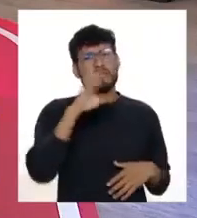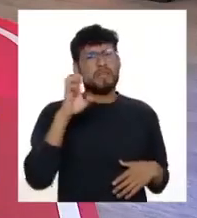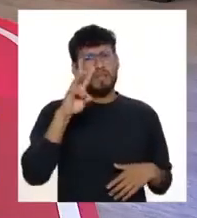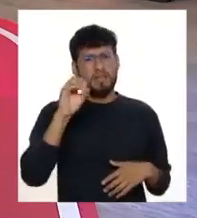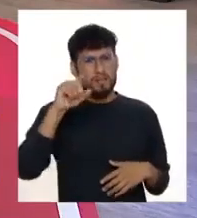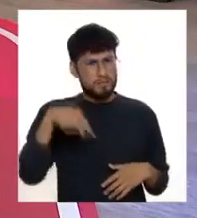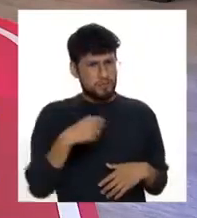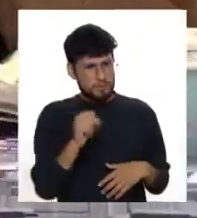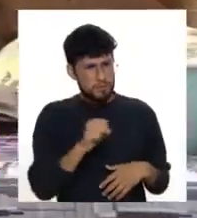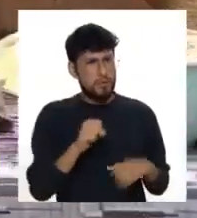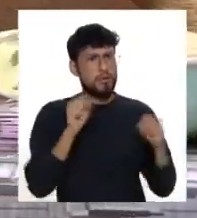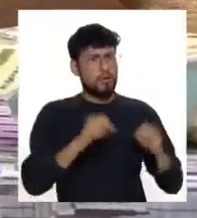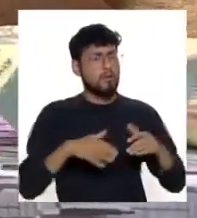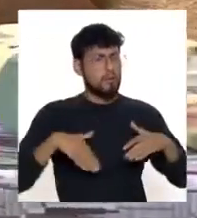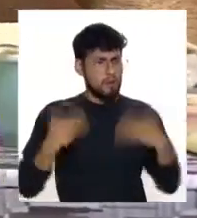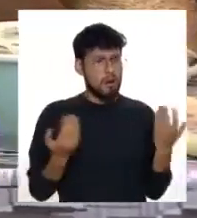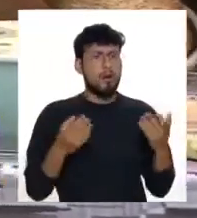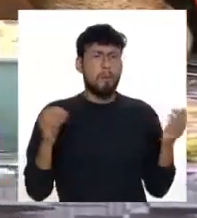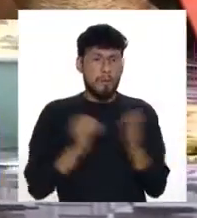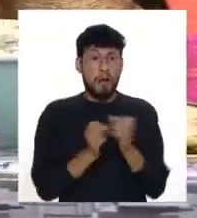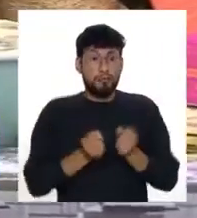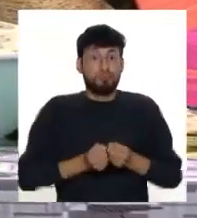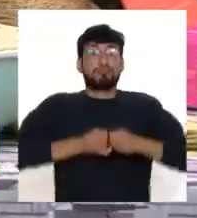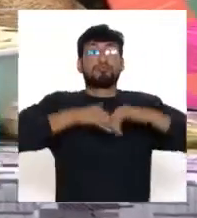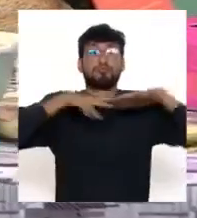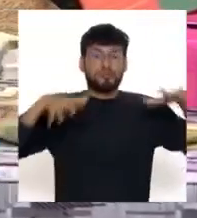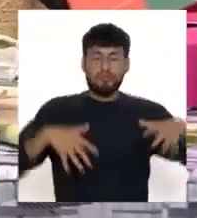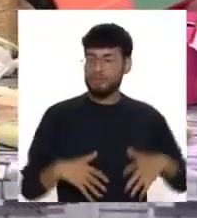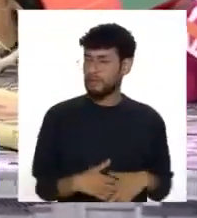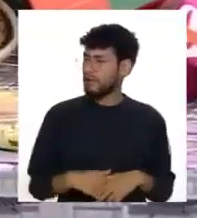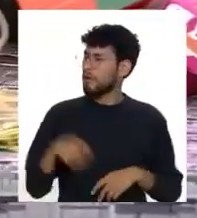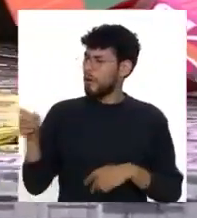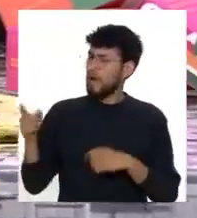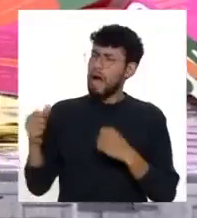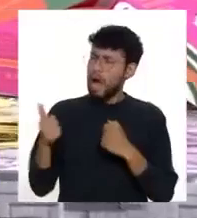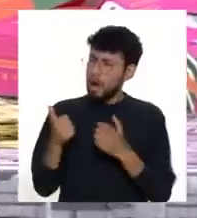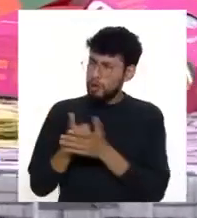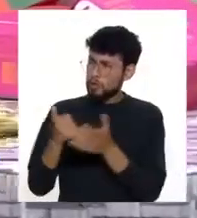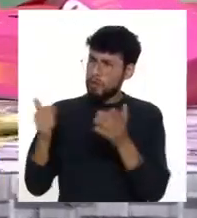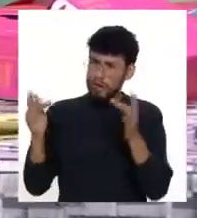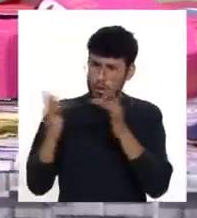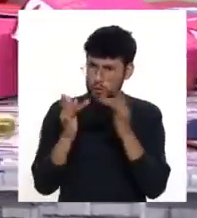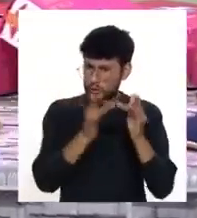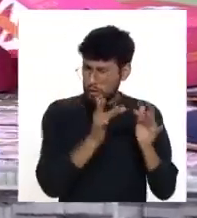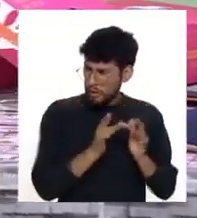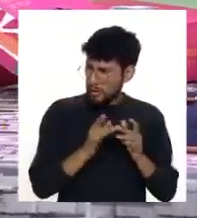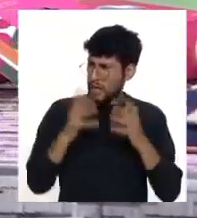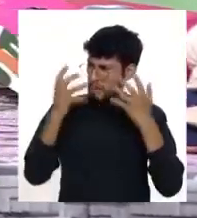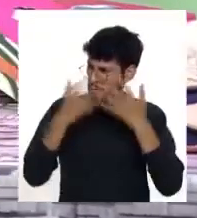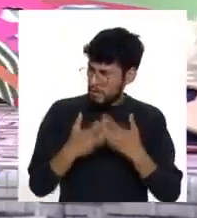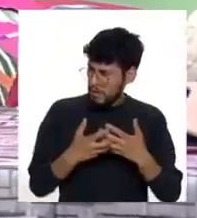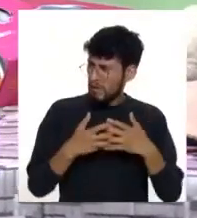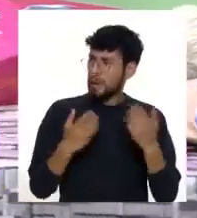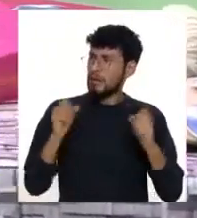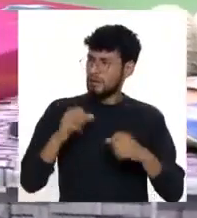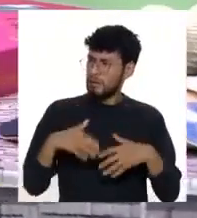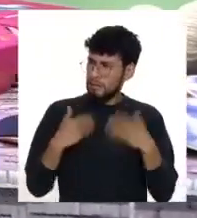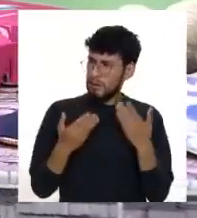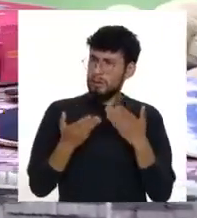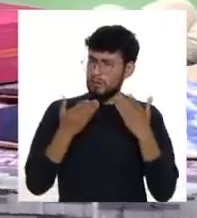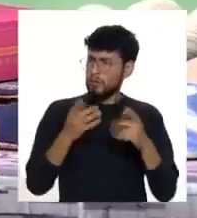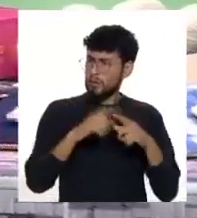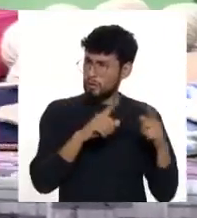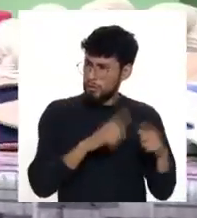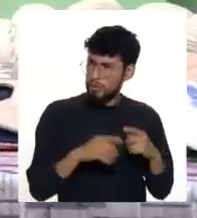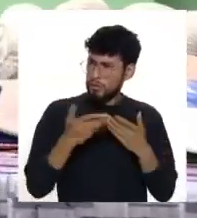160,000 soles para que ya se impulse mejor claro y ustedes los ayudan a conectar con con las empresas para proveer